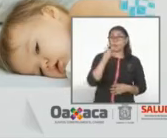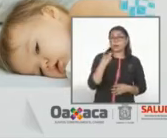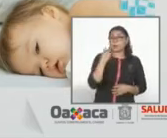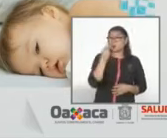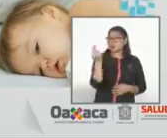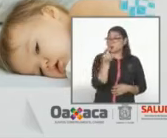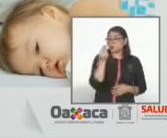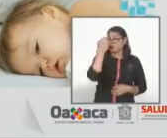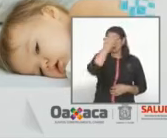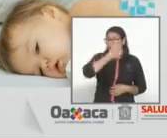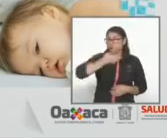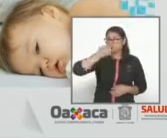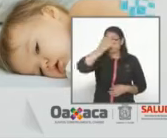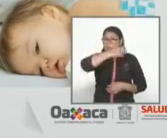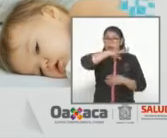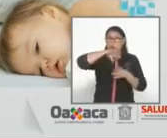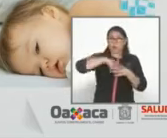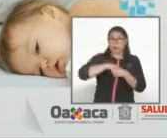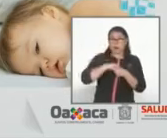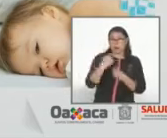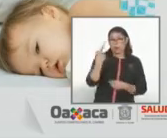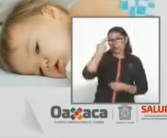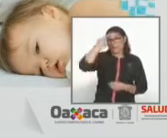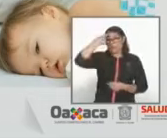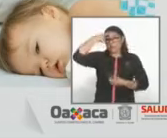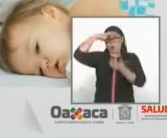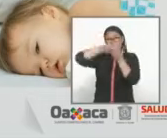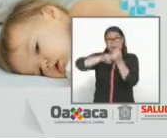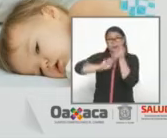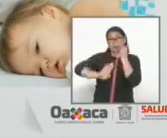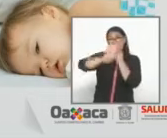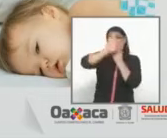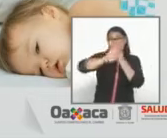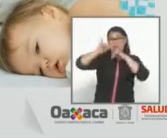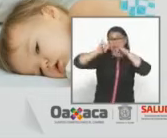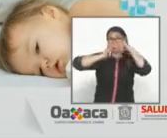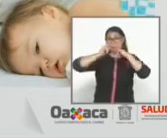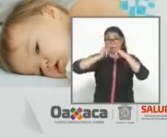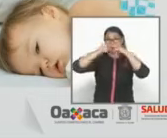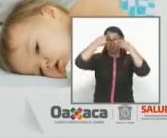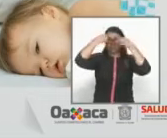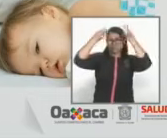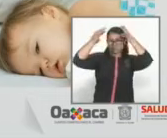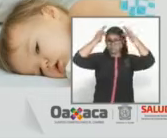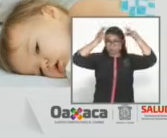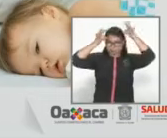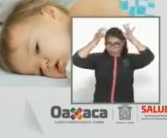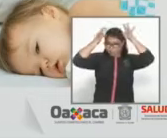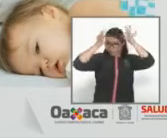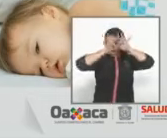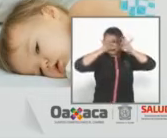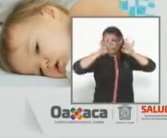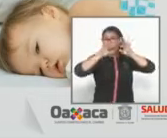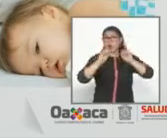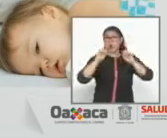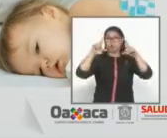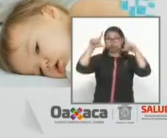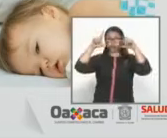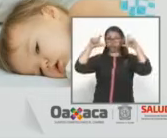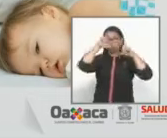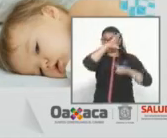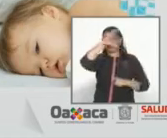estudios complementarios, como un electroencefalograma, un estudio de tomografía o de imagen como una resonancia